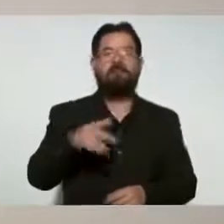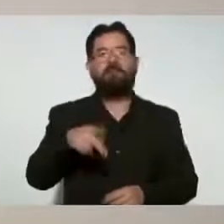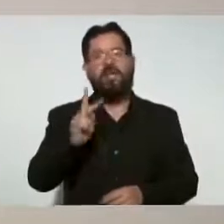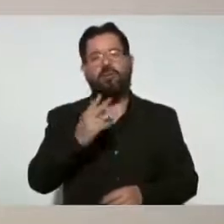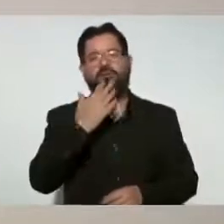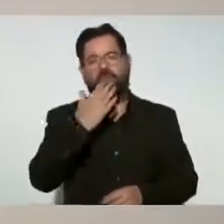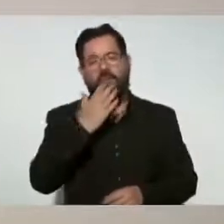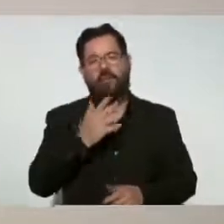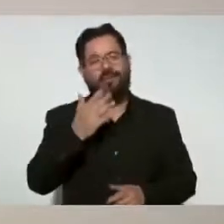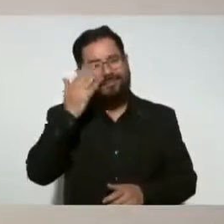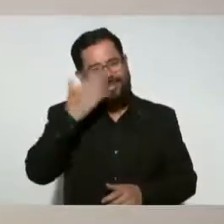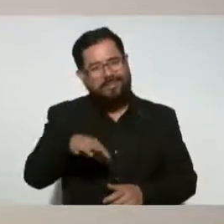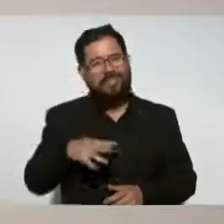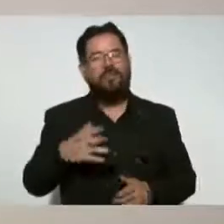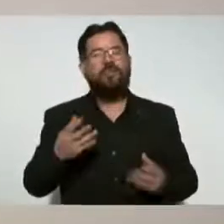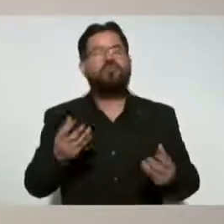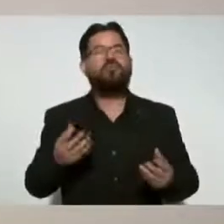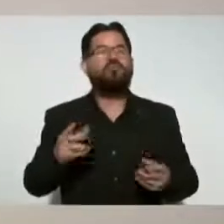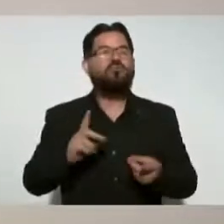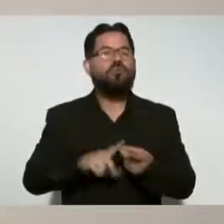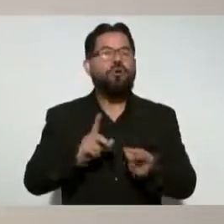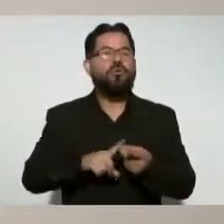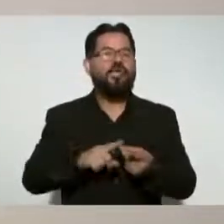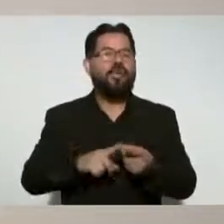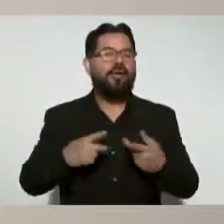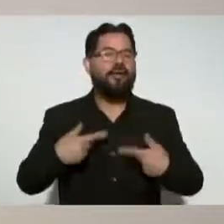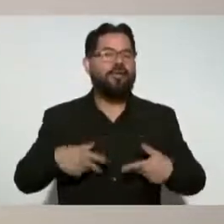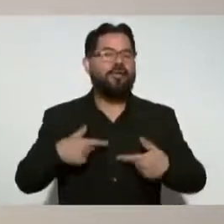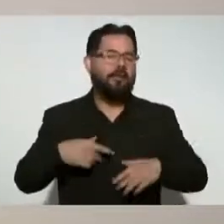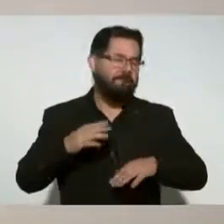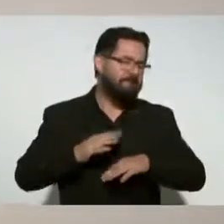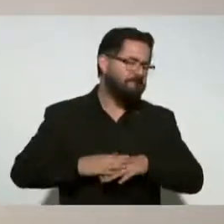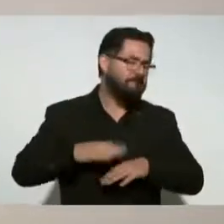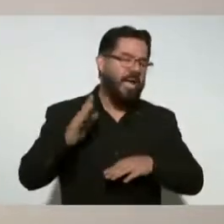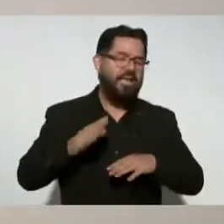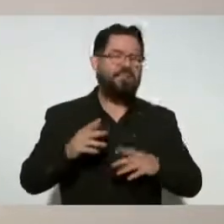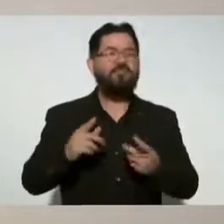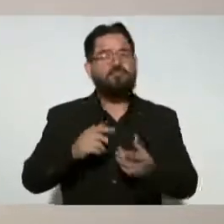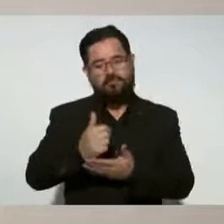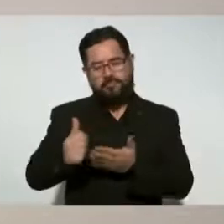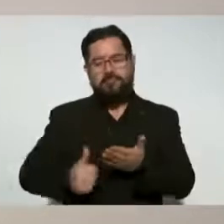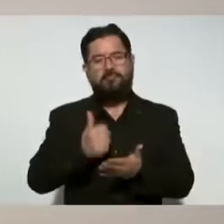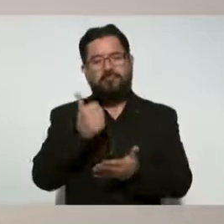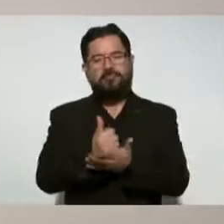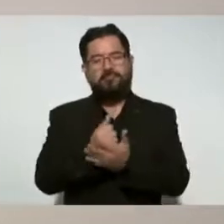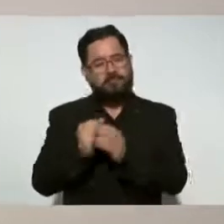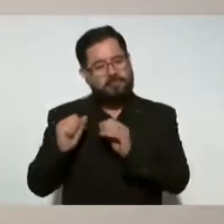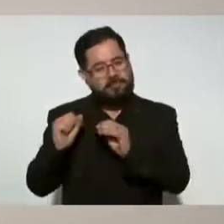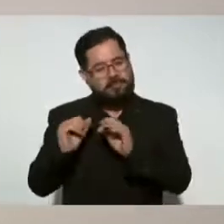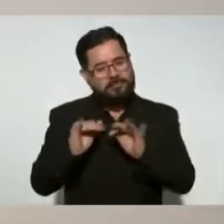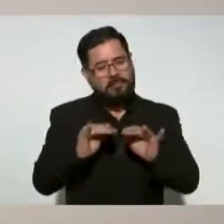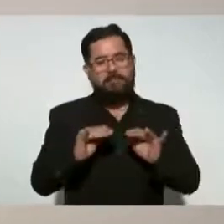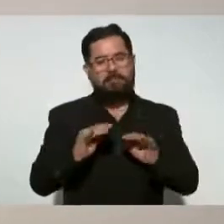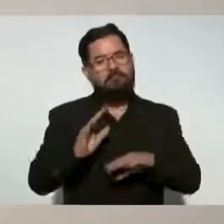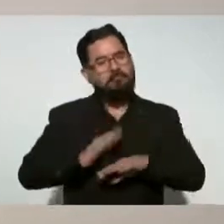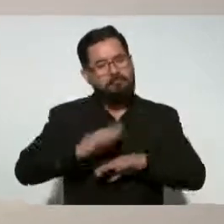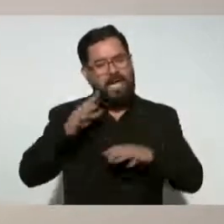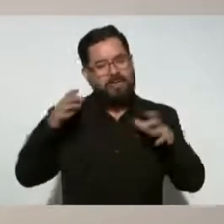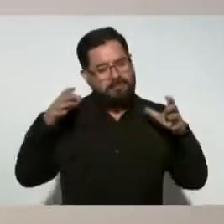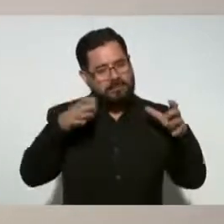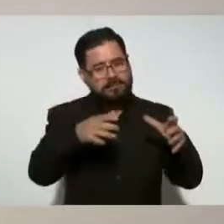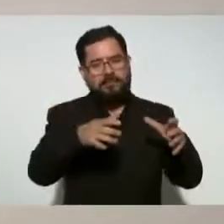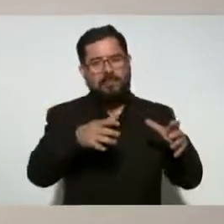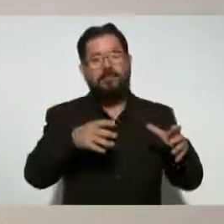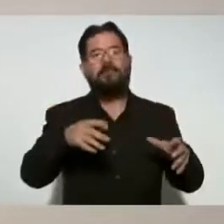está concentrada en las grandes ciudades, pero